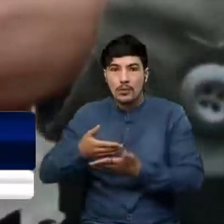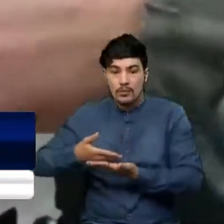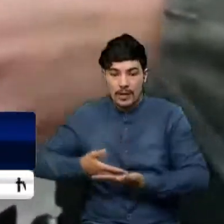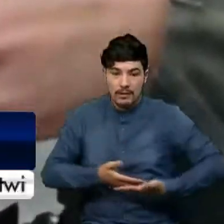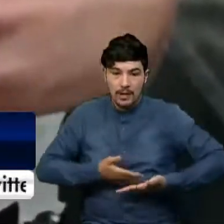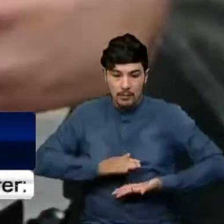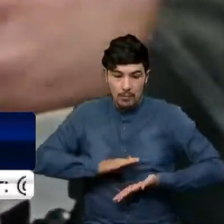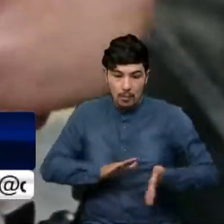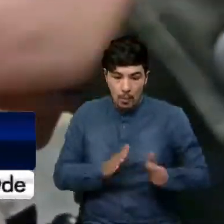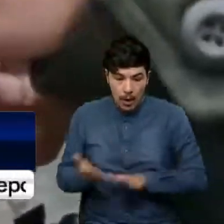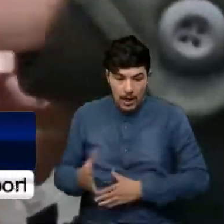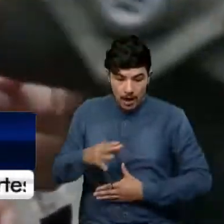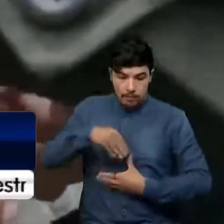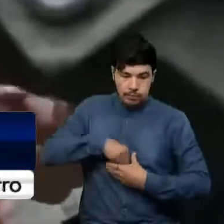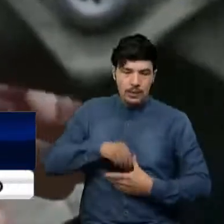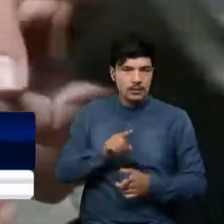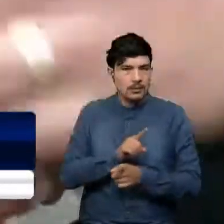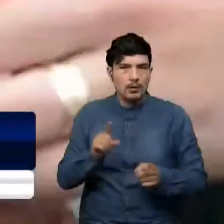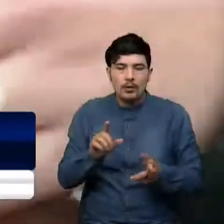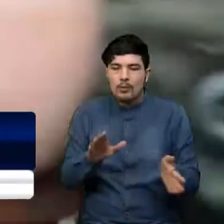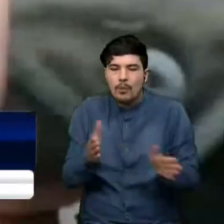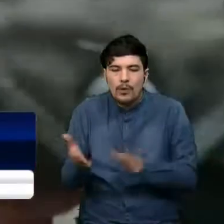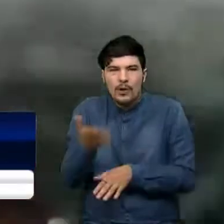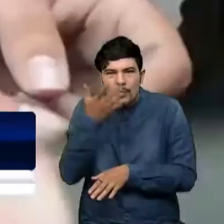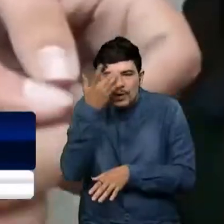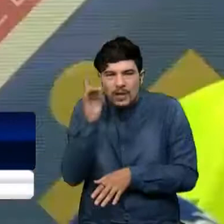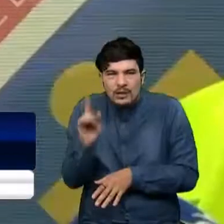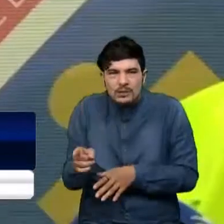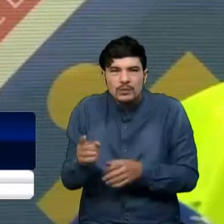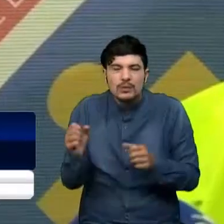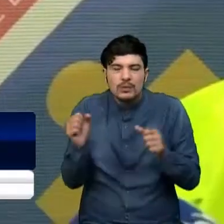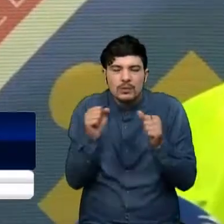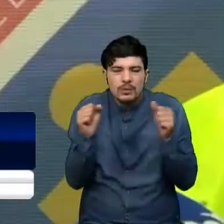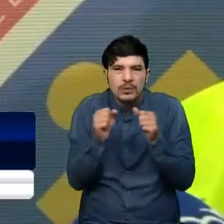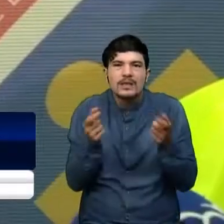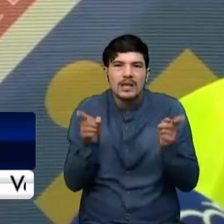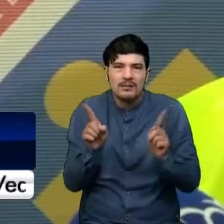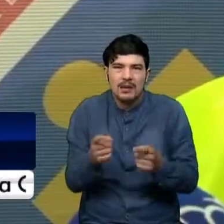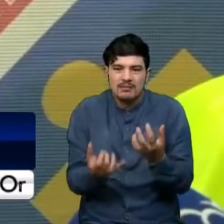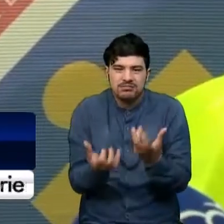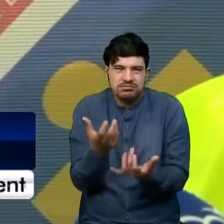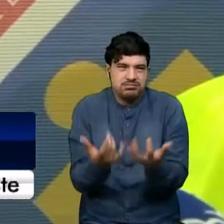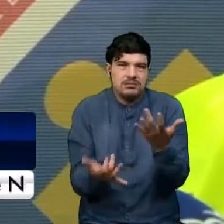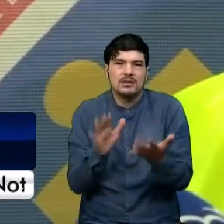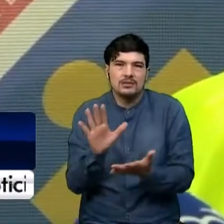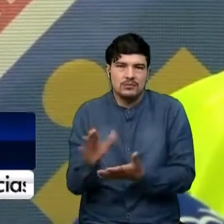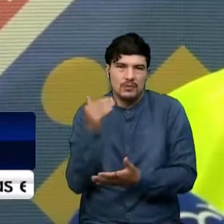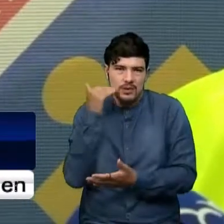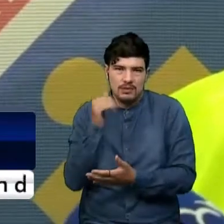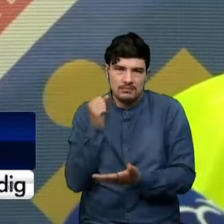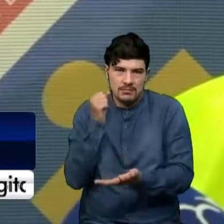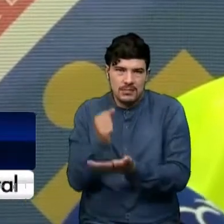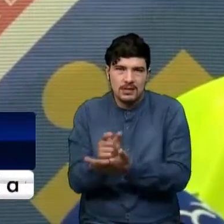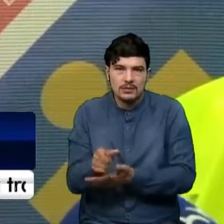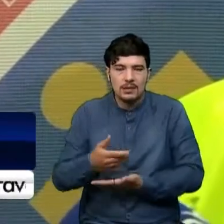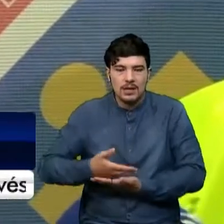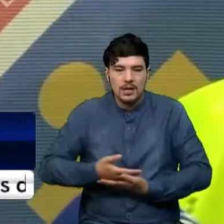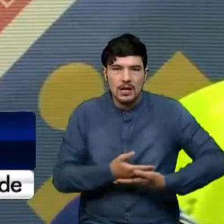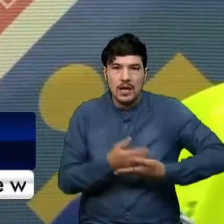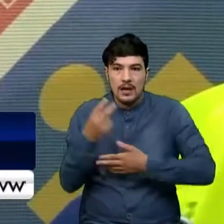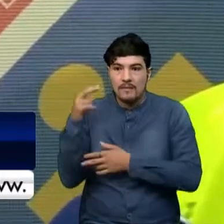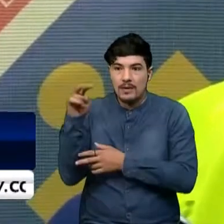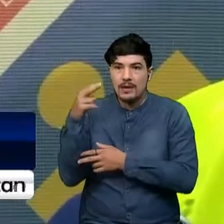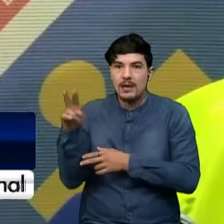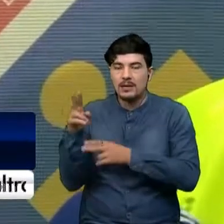vientre, sino producto de hipotermia y quemaduras en su cuerpo. La fiscalía tiene que cumplir su trabajo y le ha formulado imputación